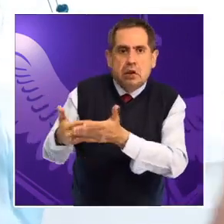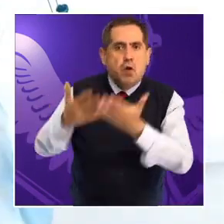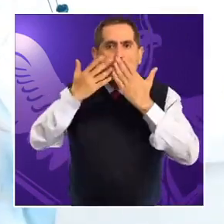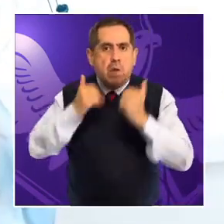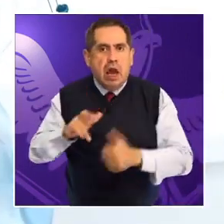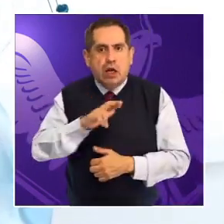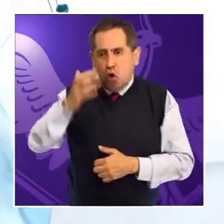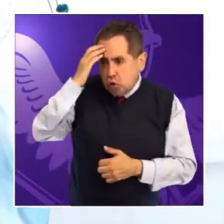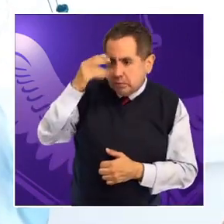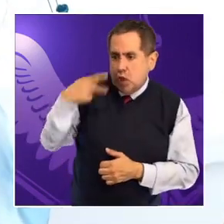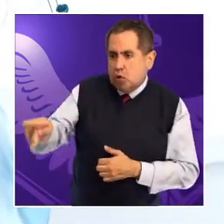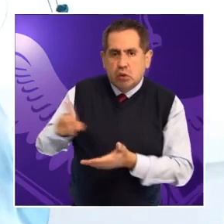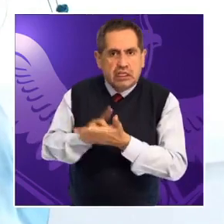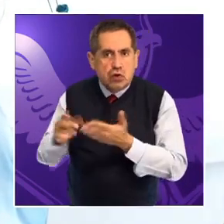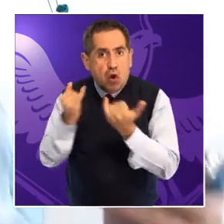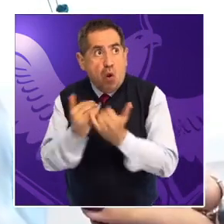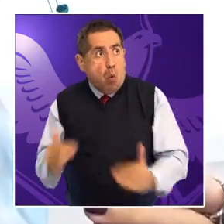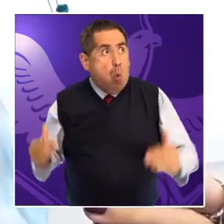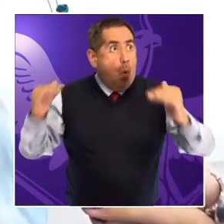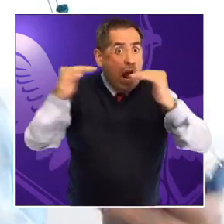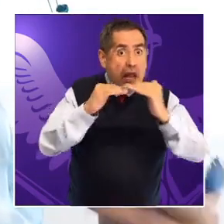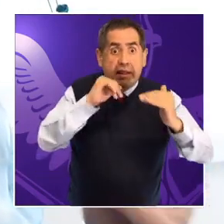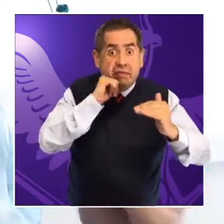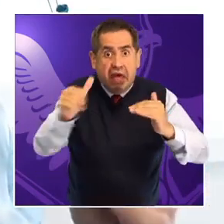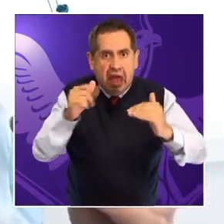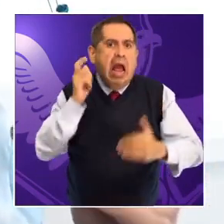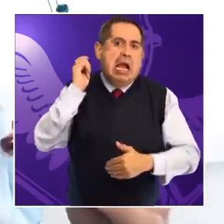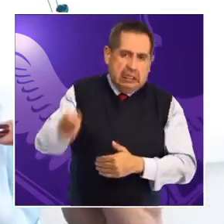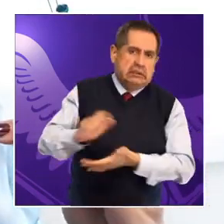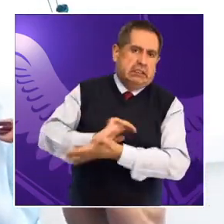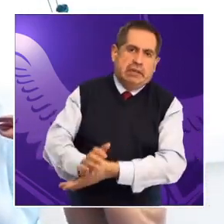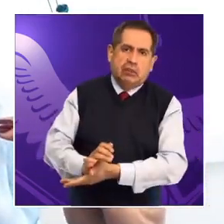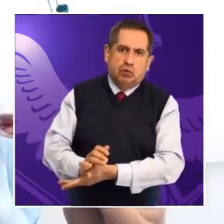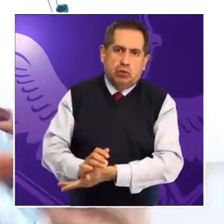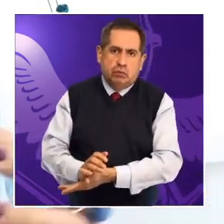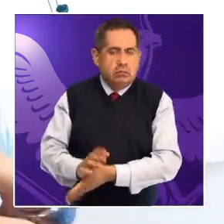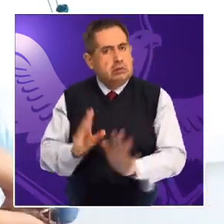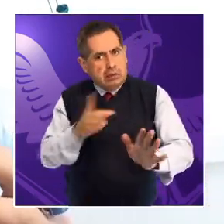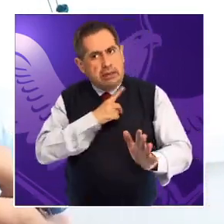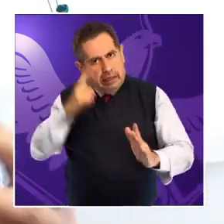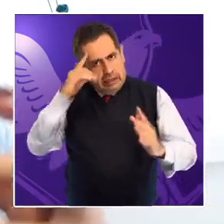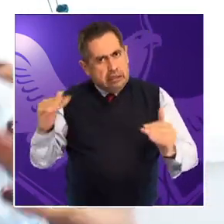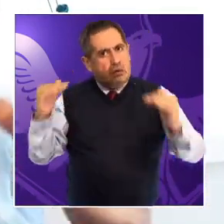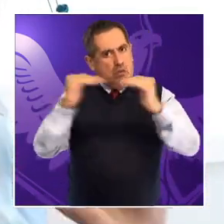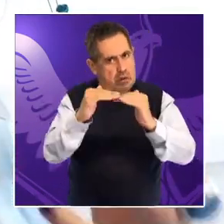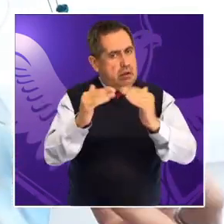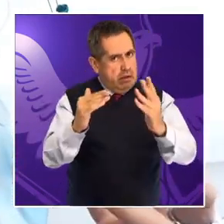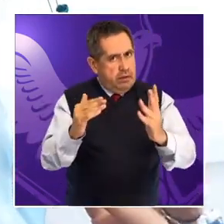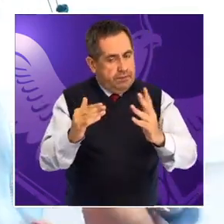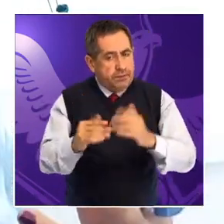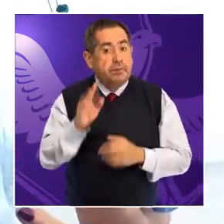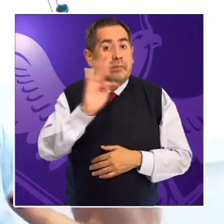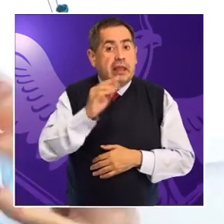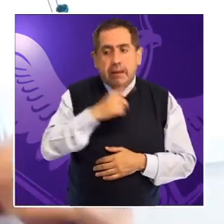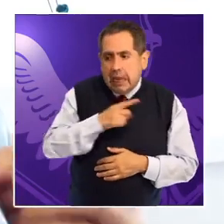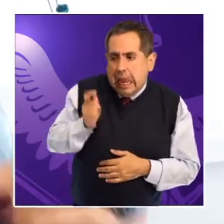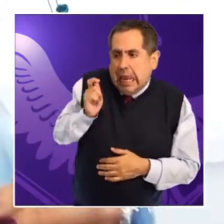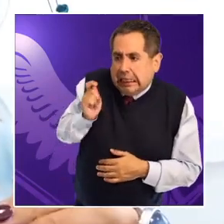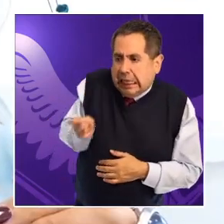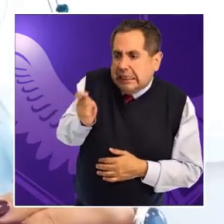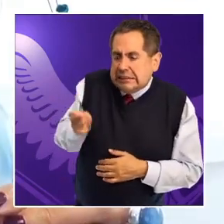en igualdad de condiciones con las demás personas. Entonces, si no se tiene en cuenta la especificidad de